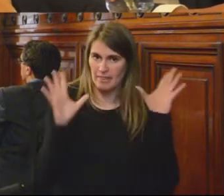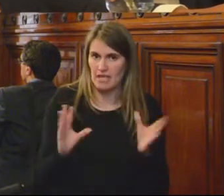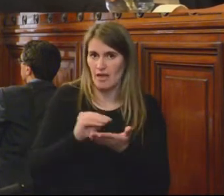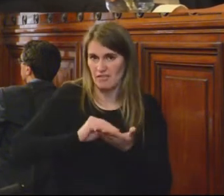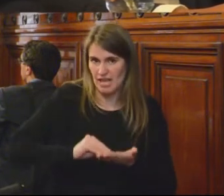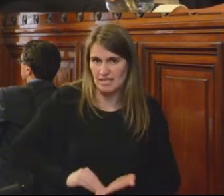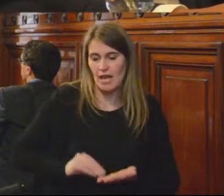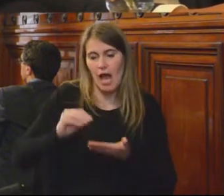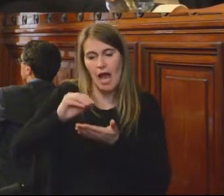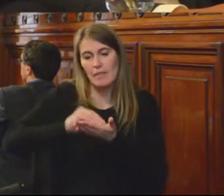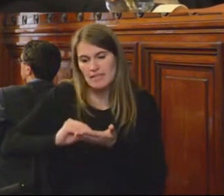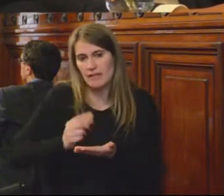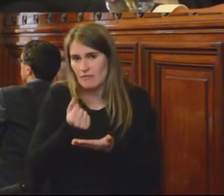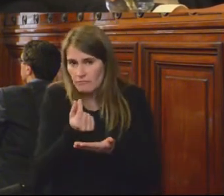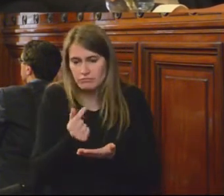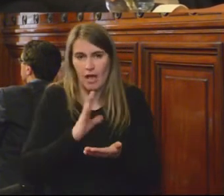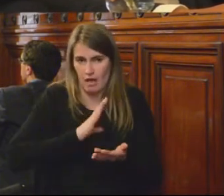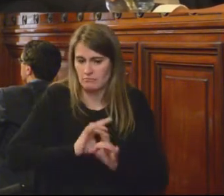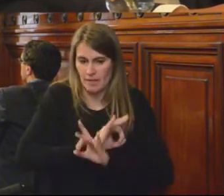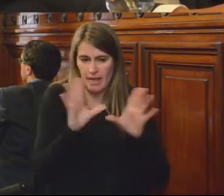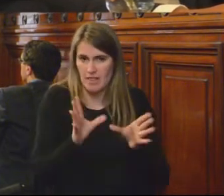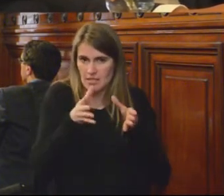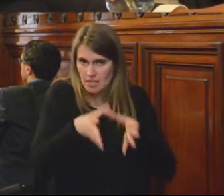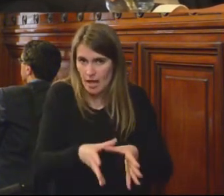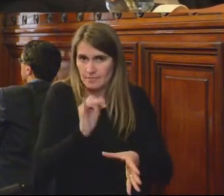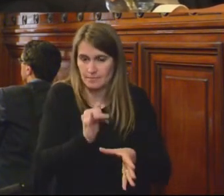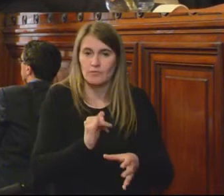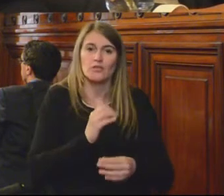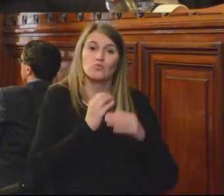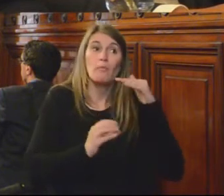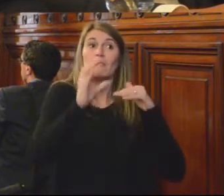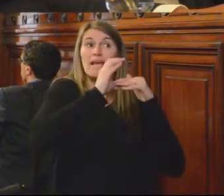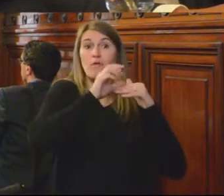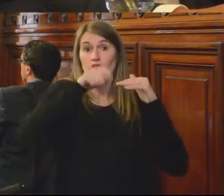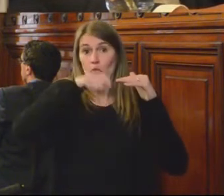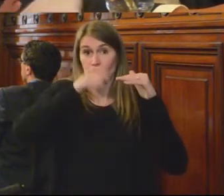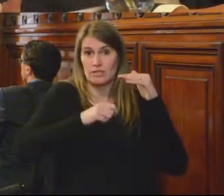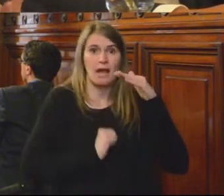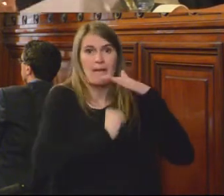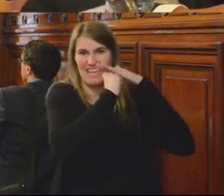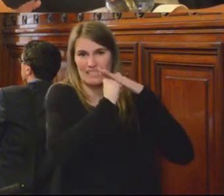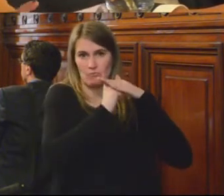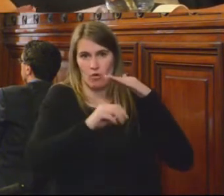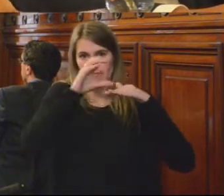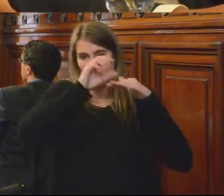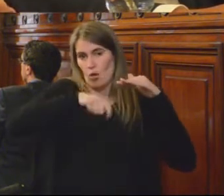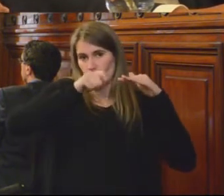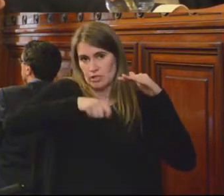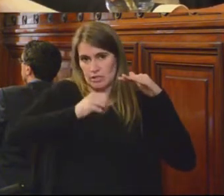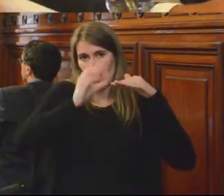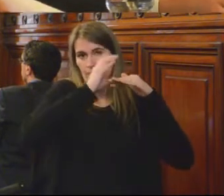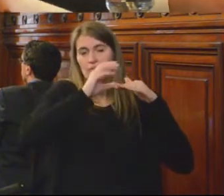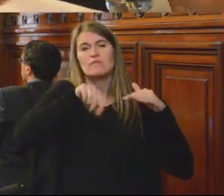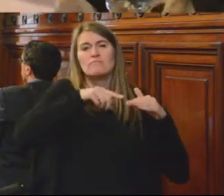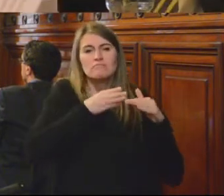y administrativa. El Tribunal Supremo de Justicia es el máximo órgano rector del Poder Judicial. Desarrolla su actividad